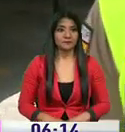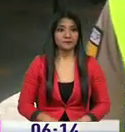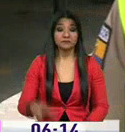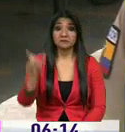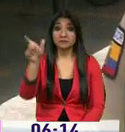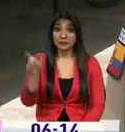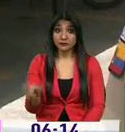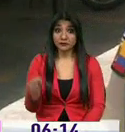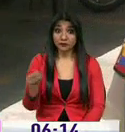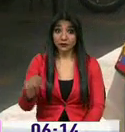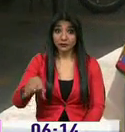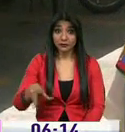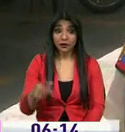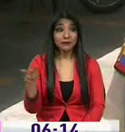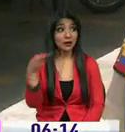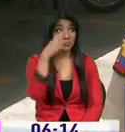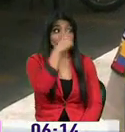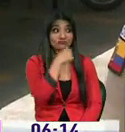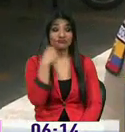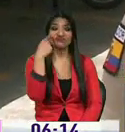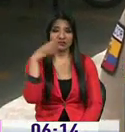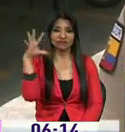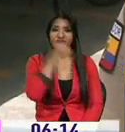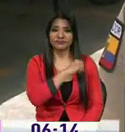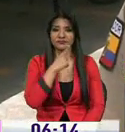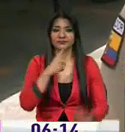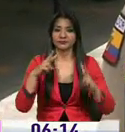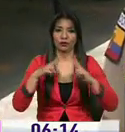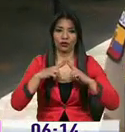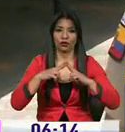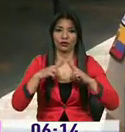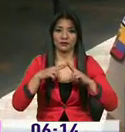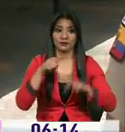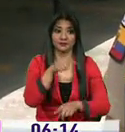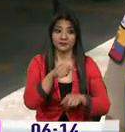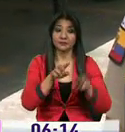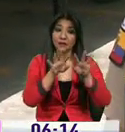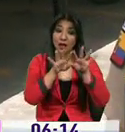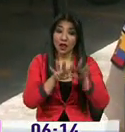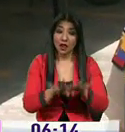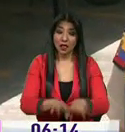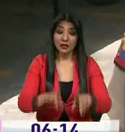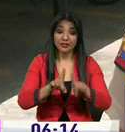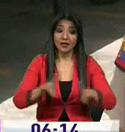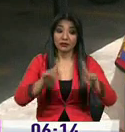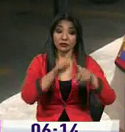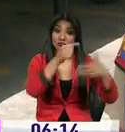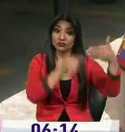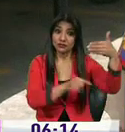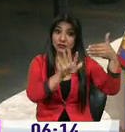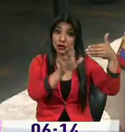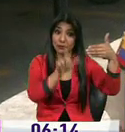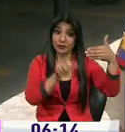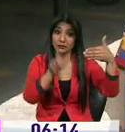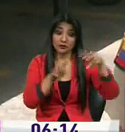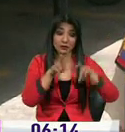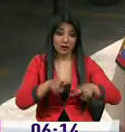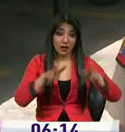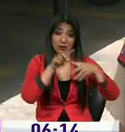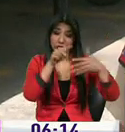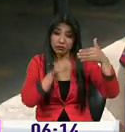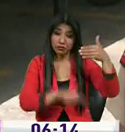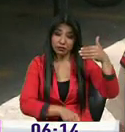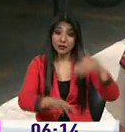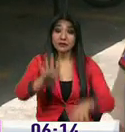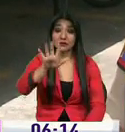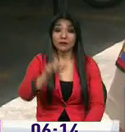reconoció plenamente, se verificó antecedentes delictivos y personales de los individuos, de los cuales dos de los cinco